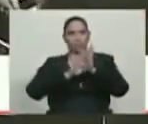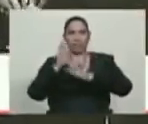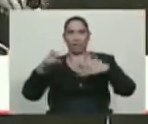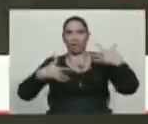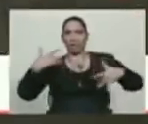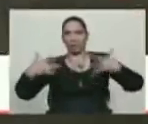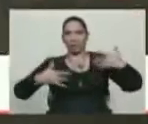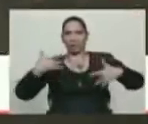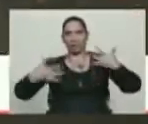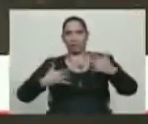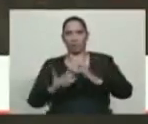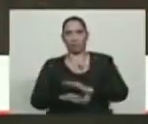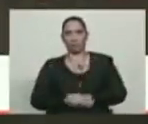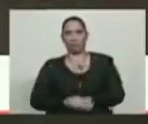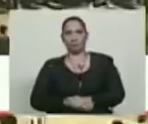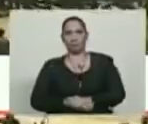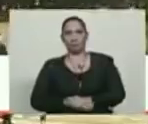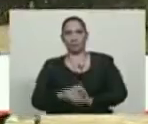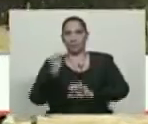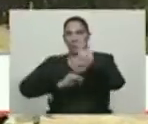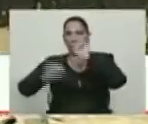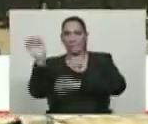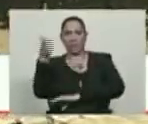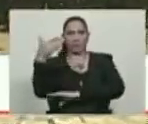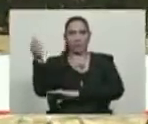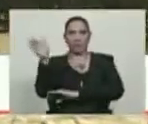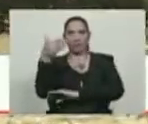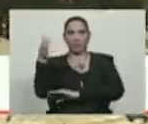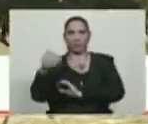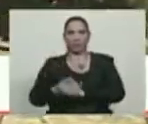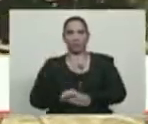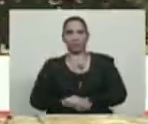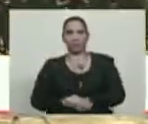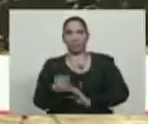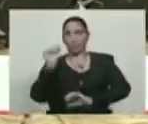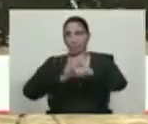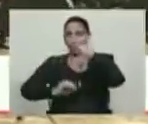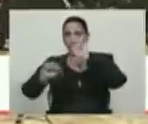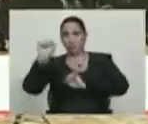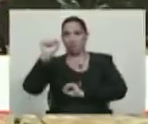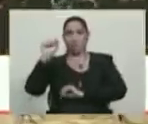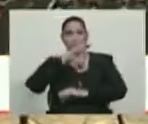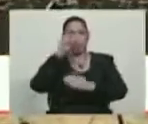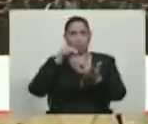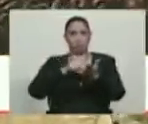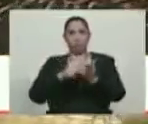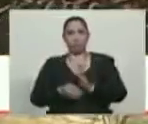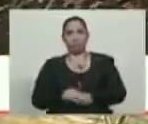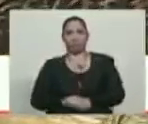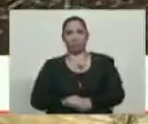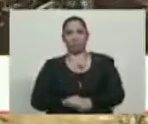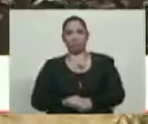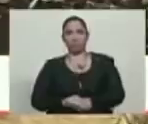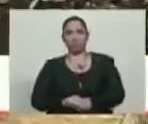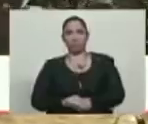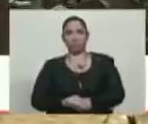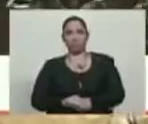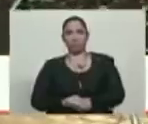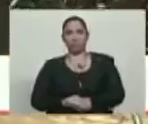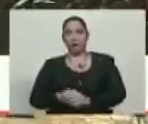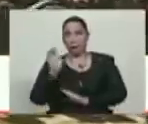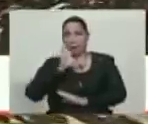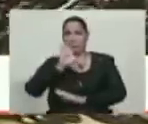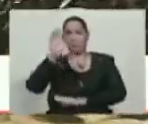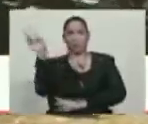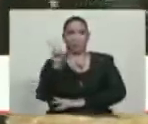actividad. ¡Defenderé a mi bandera! ¡Defenderé a mi nación! ¡Y a mi patria